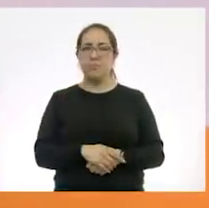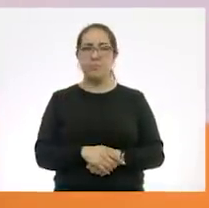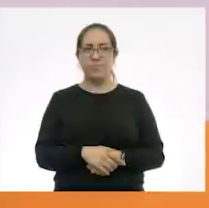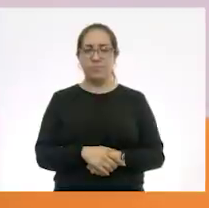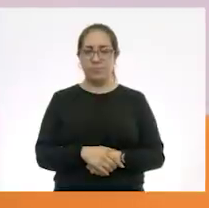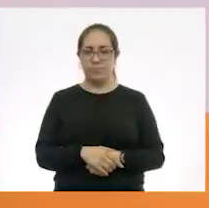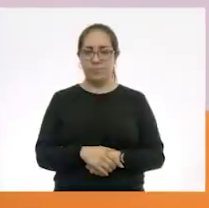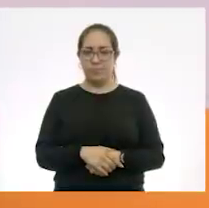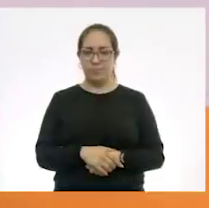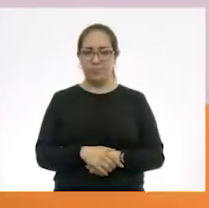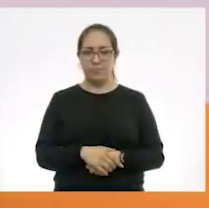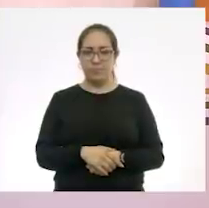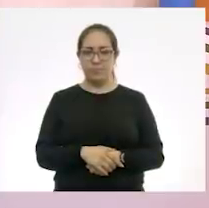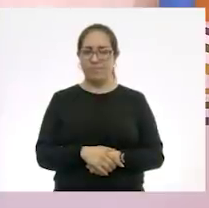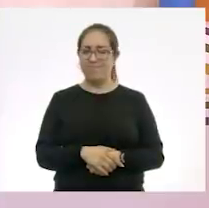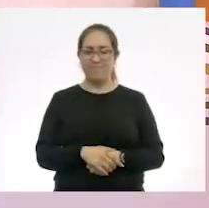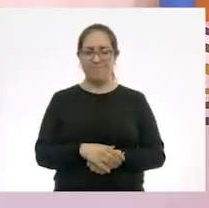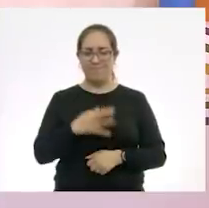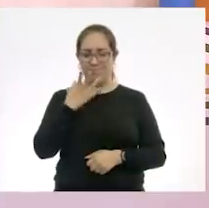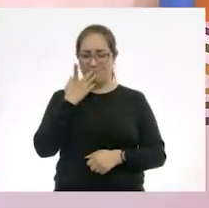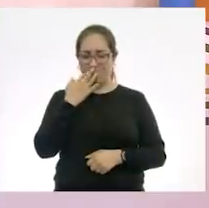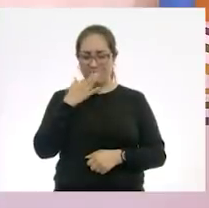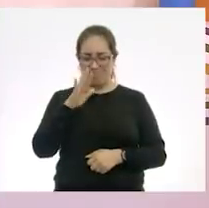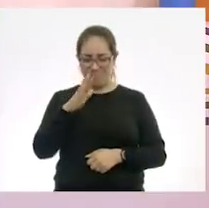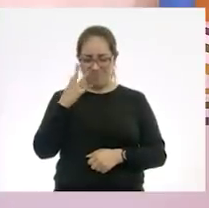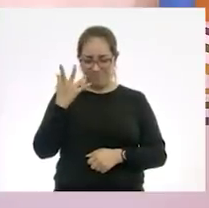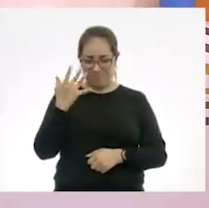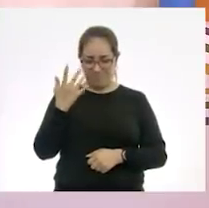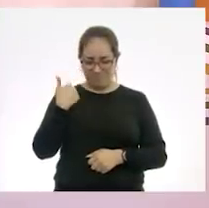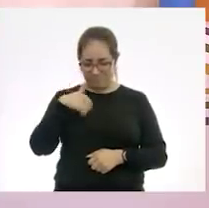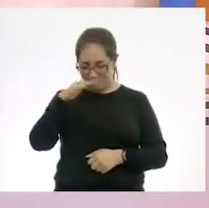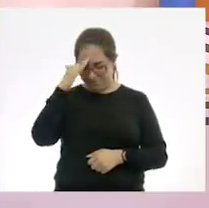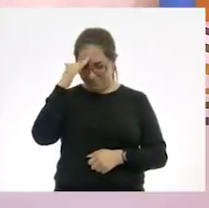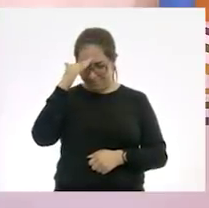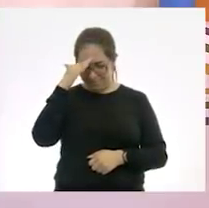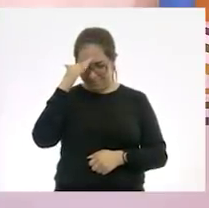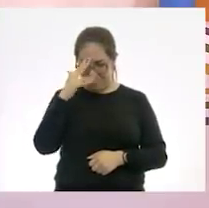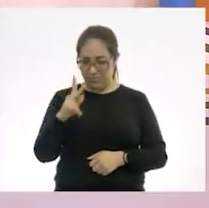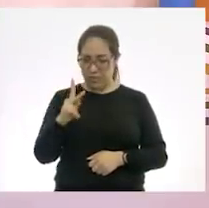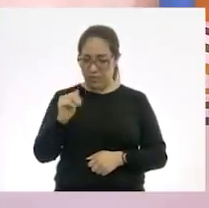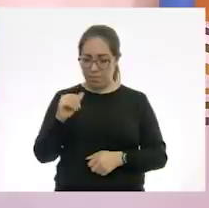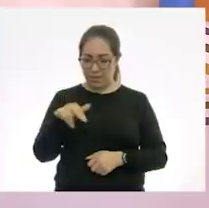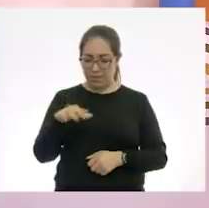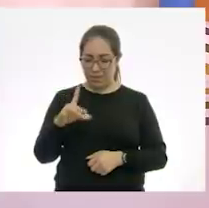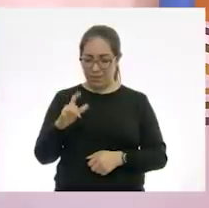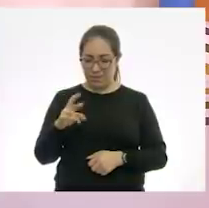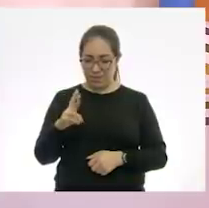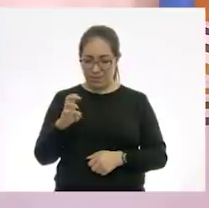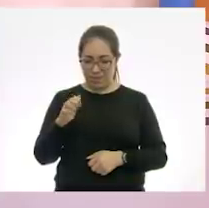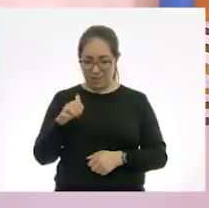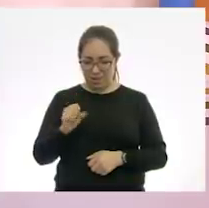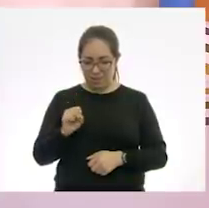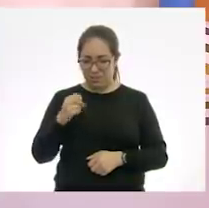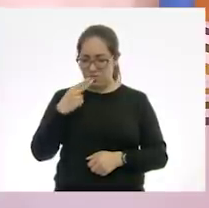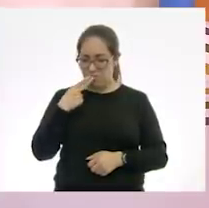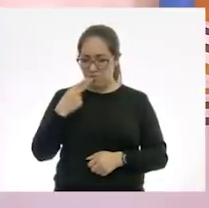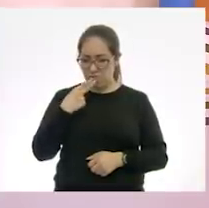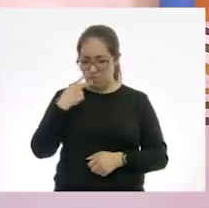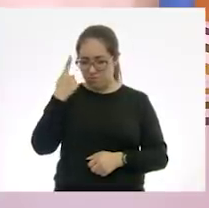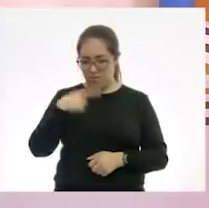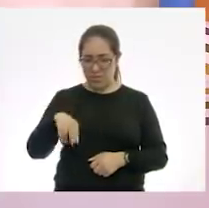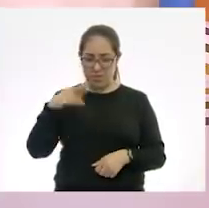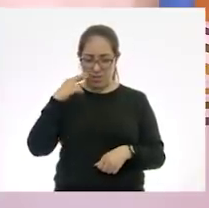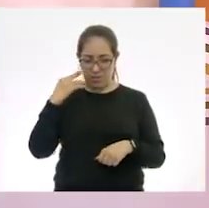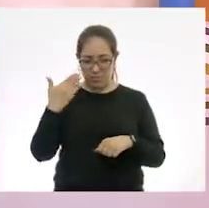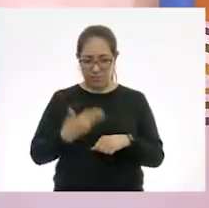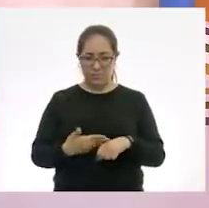A ver, no me digas. El páncreas era el órgano